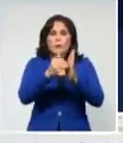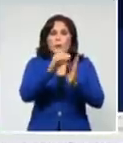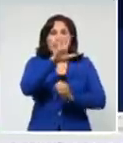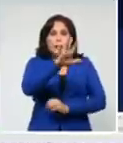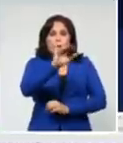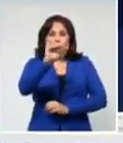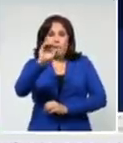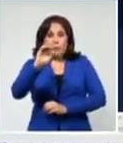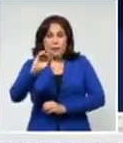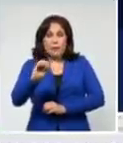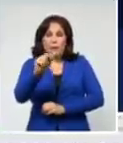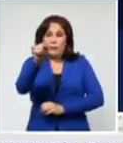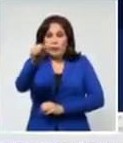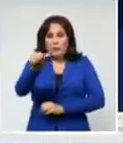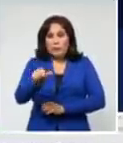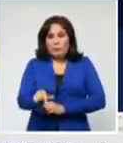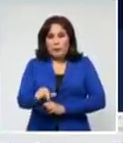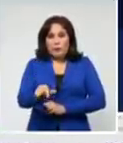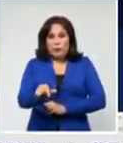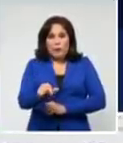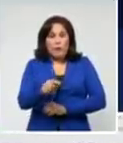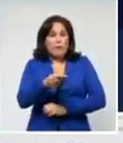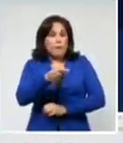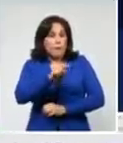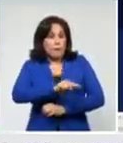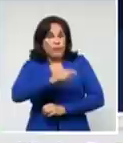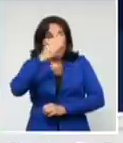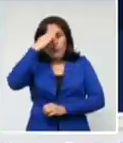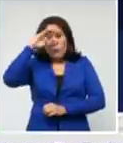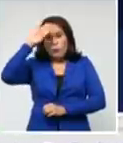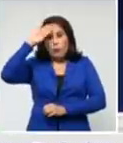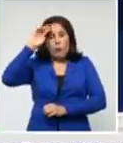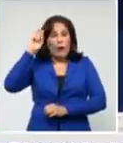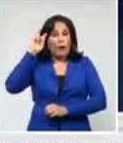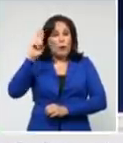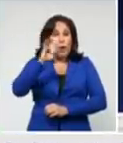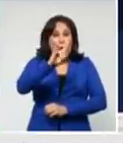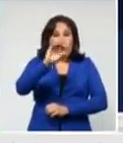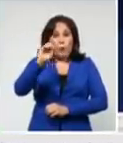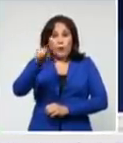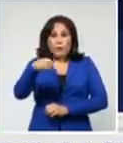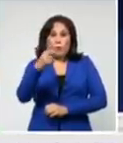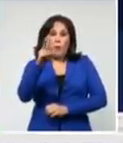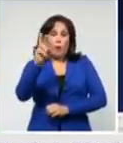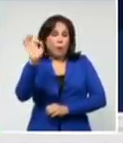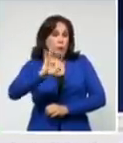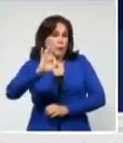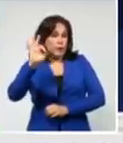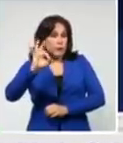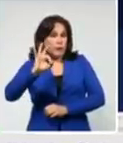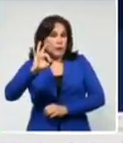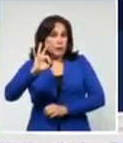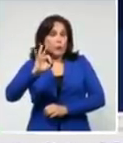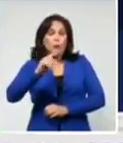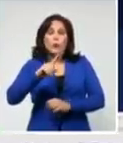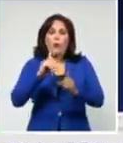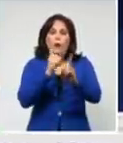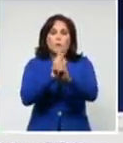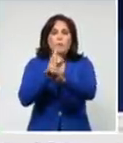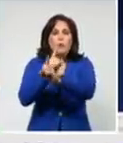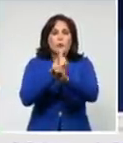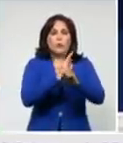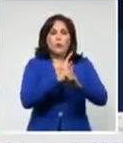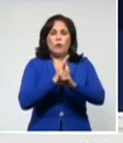4.560 personas de las diagnosticadas en Cuba, estamos hablando del 90,2%, son contactos de